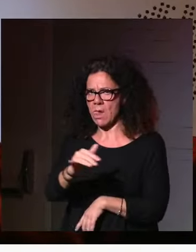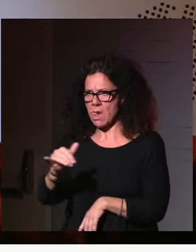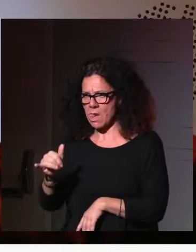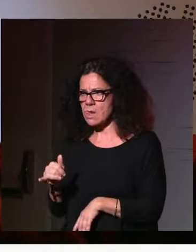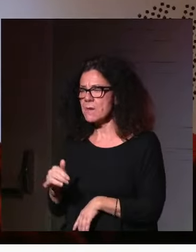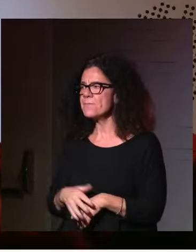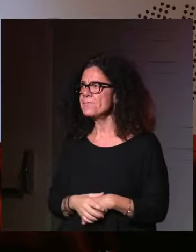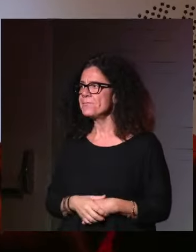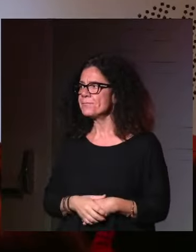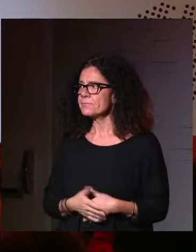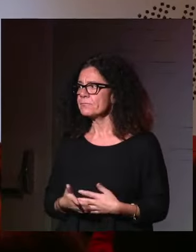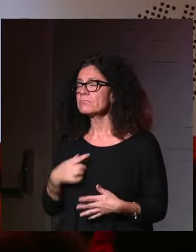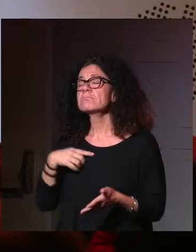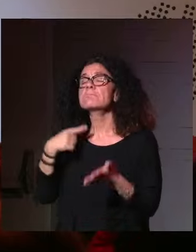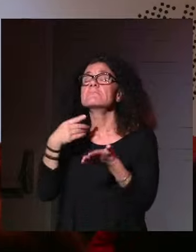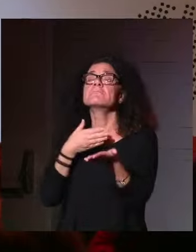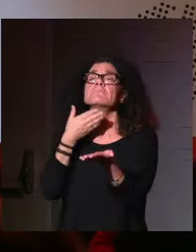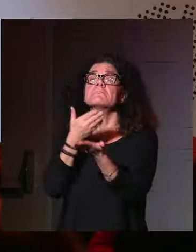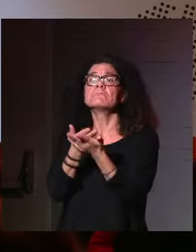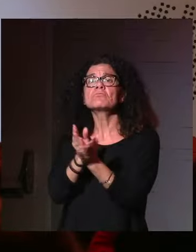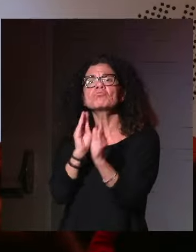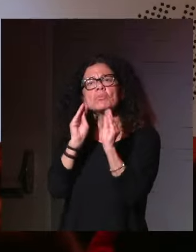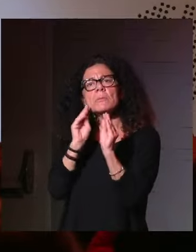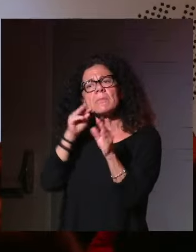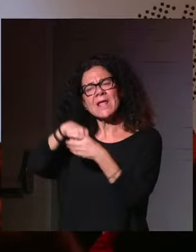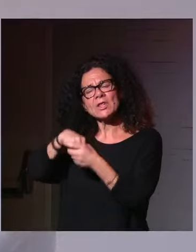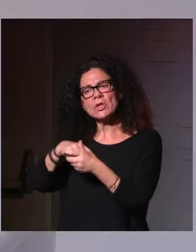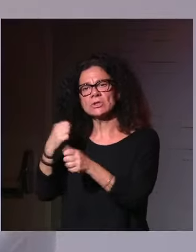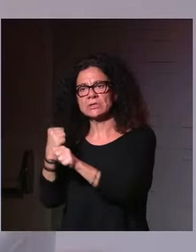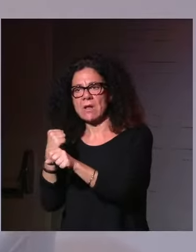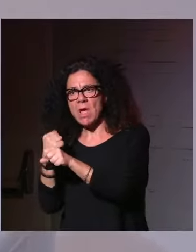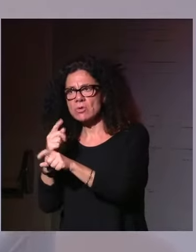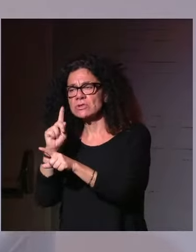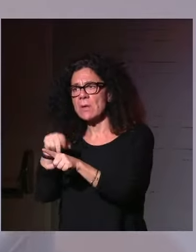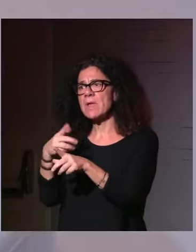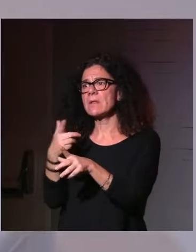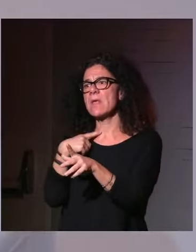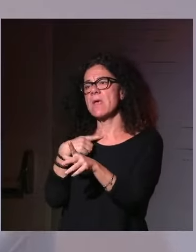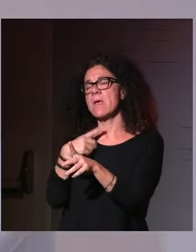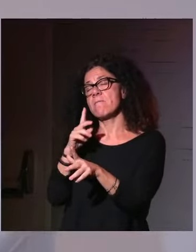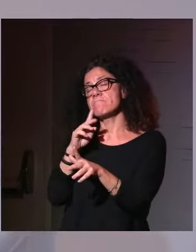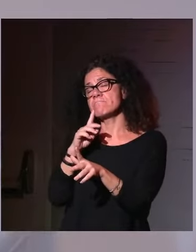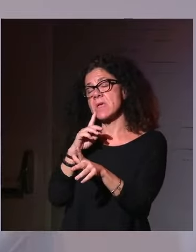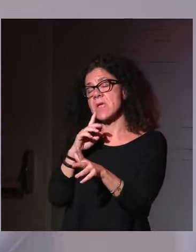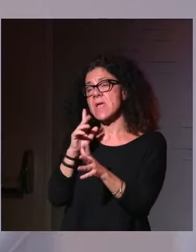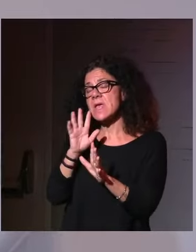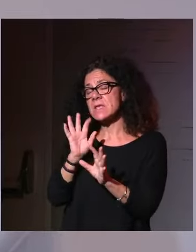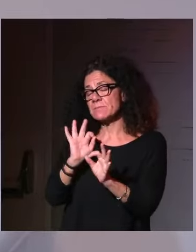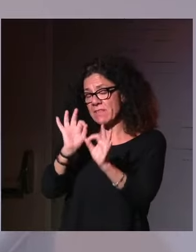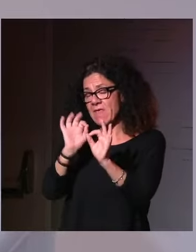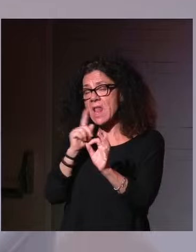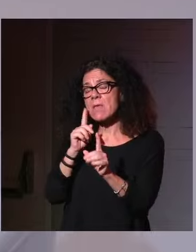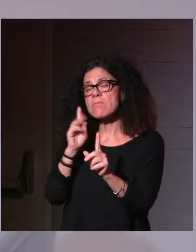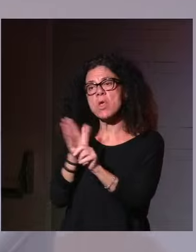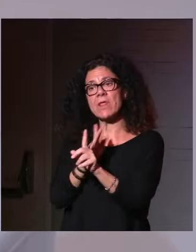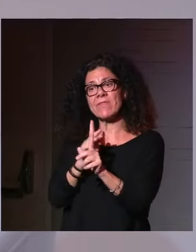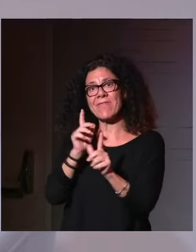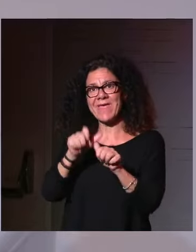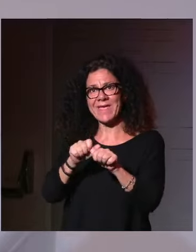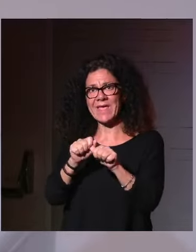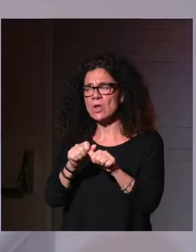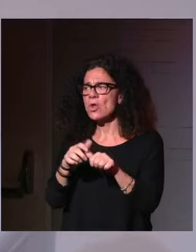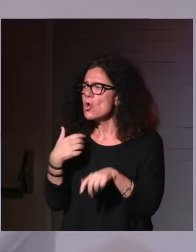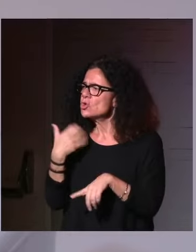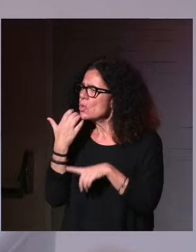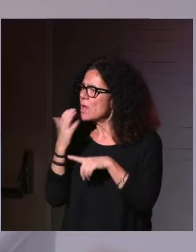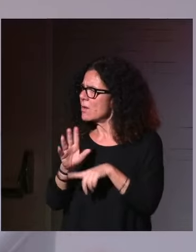Eh reclamamos formación en las redacciones reclamamos formación en perspectiva de género y y voy a poner un ejemplo que os va a parecer segú no